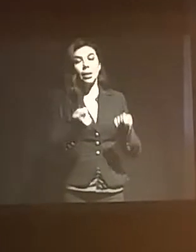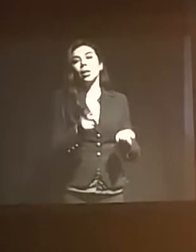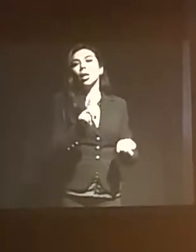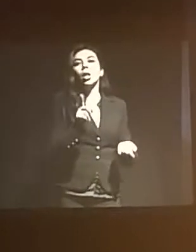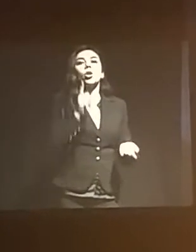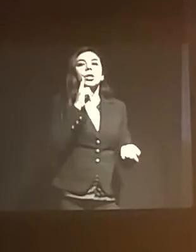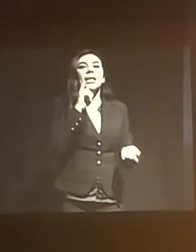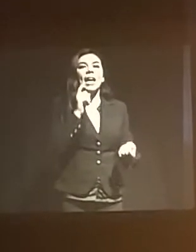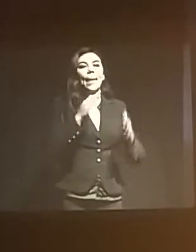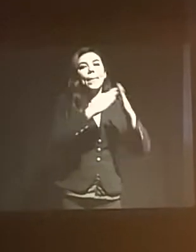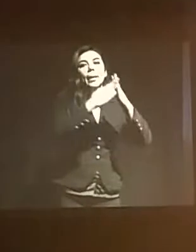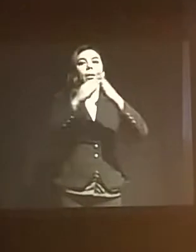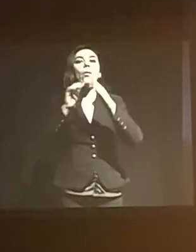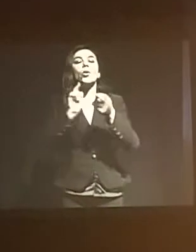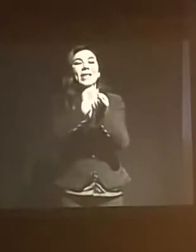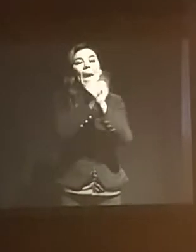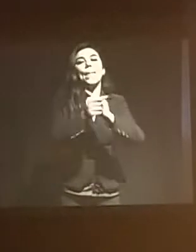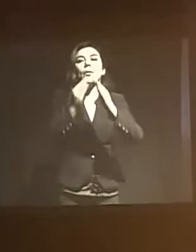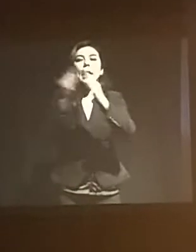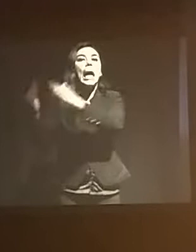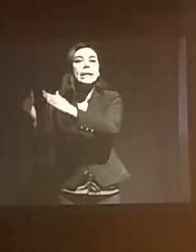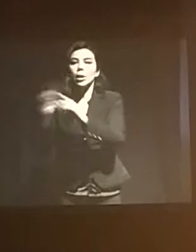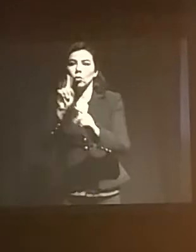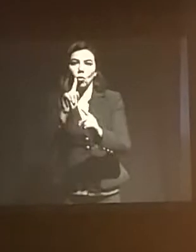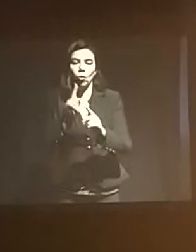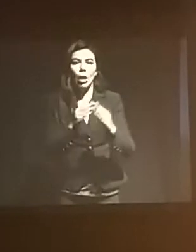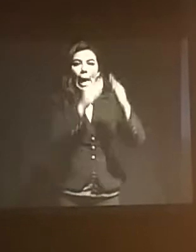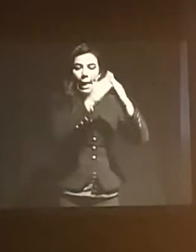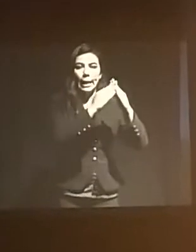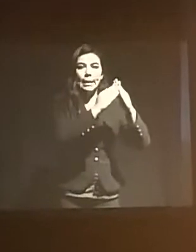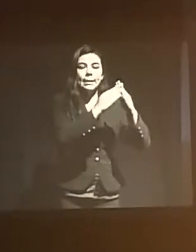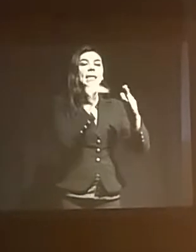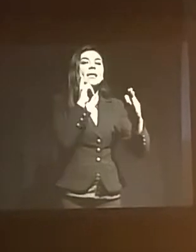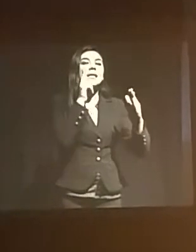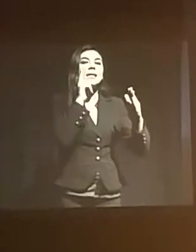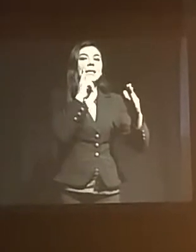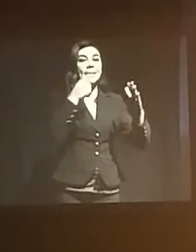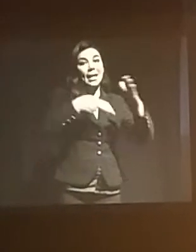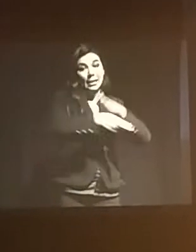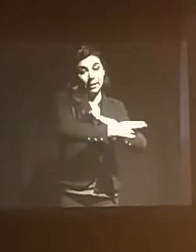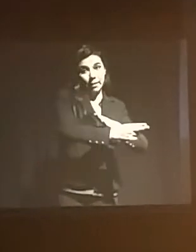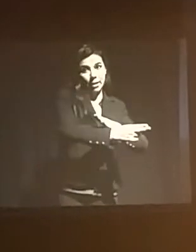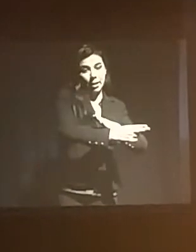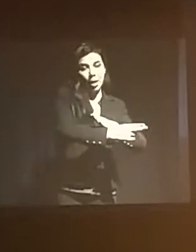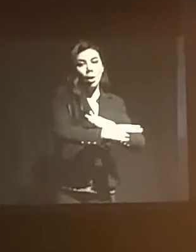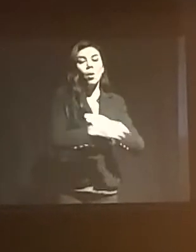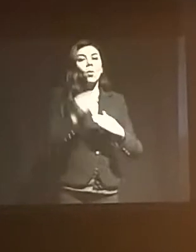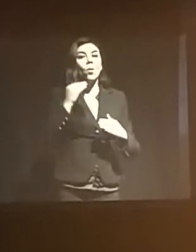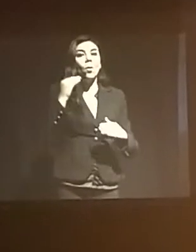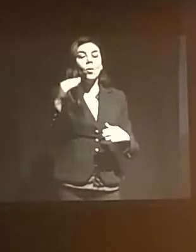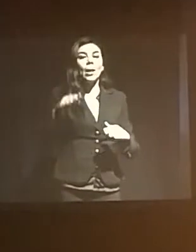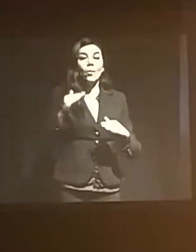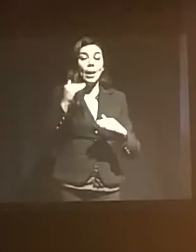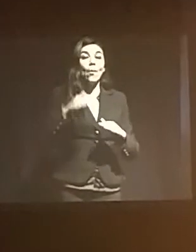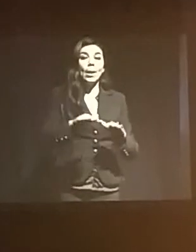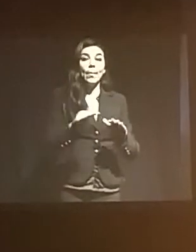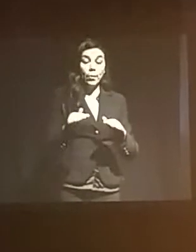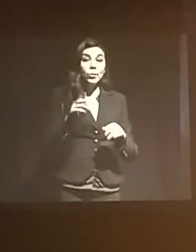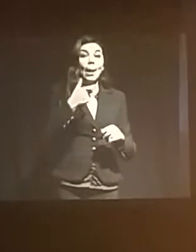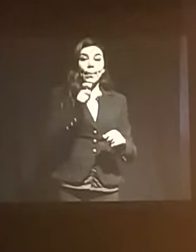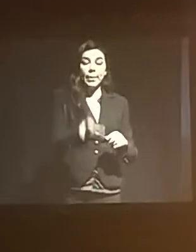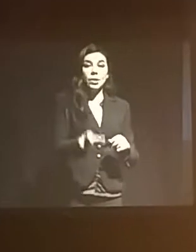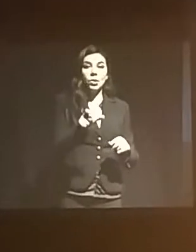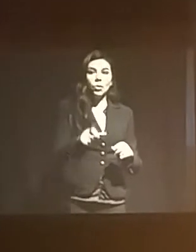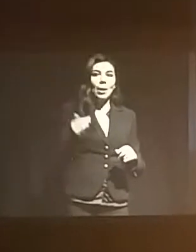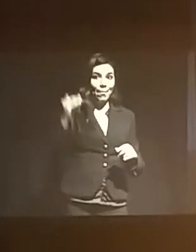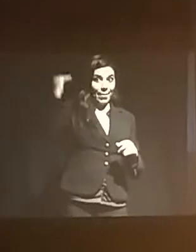persona tenga que cambiarse de casa. Porque una persona, un adulto mayor, que ya pierde su movilidad, estamos obligándolo a